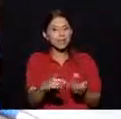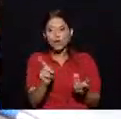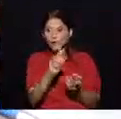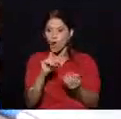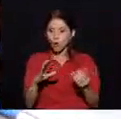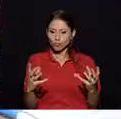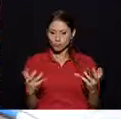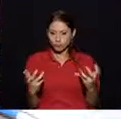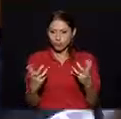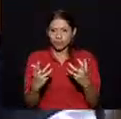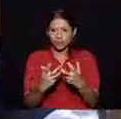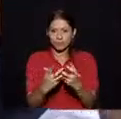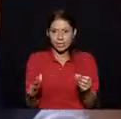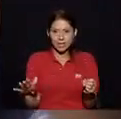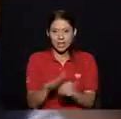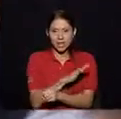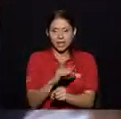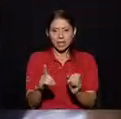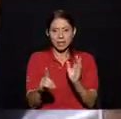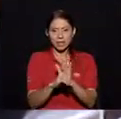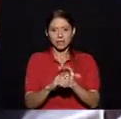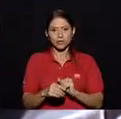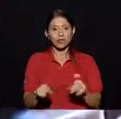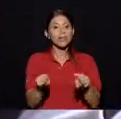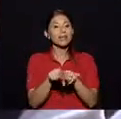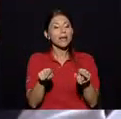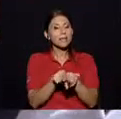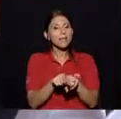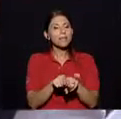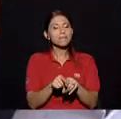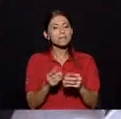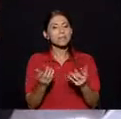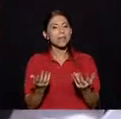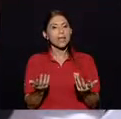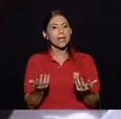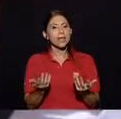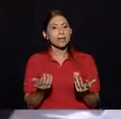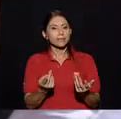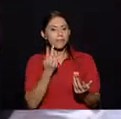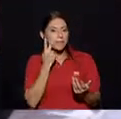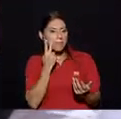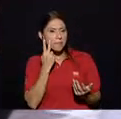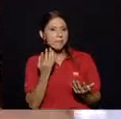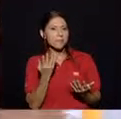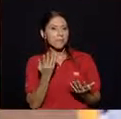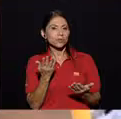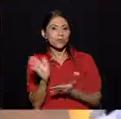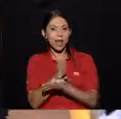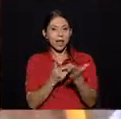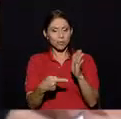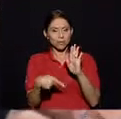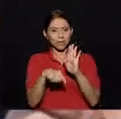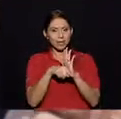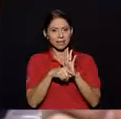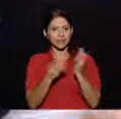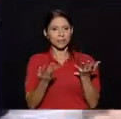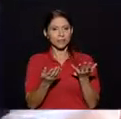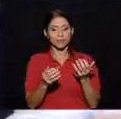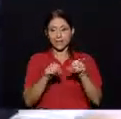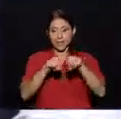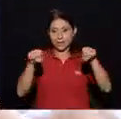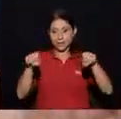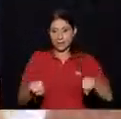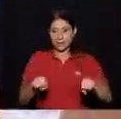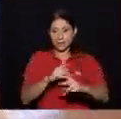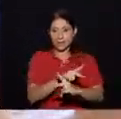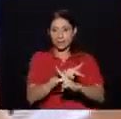mismas, sin que haya una integración de esfuerzos. Y este es uno de los temas que precisamente se ha venido criticando. Esta